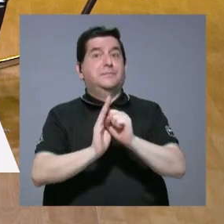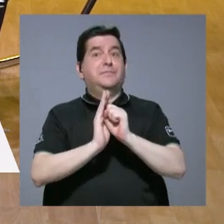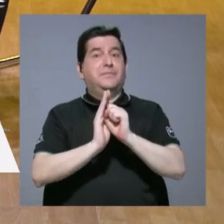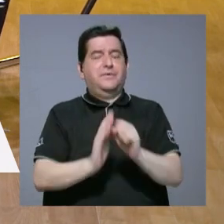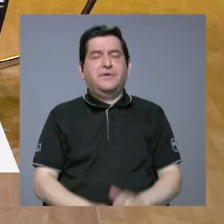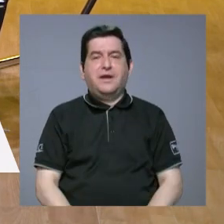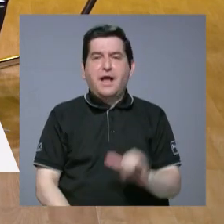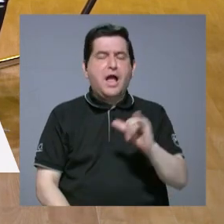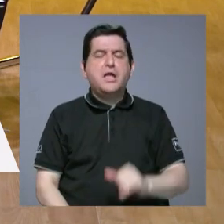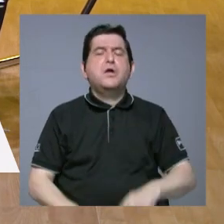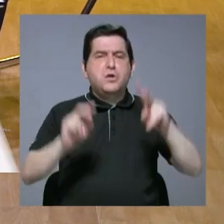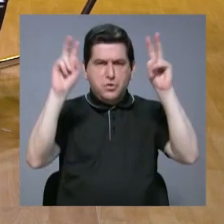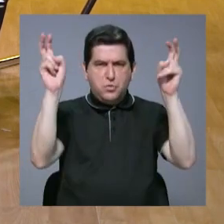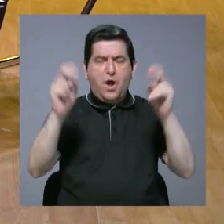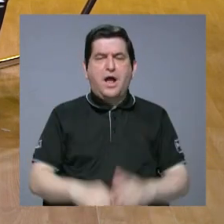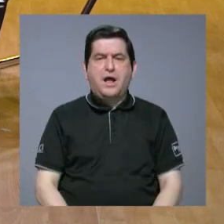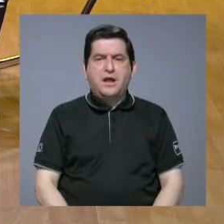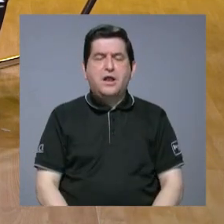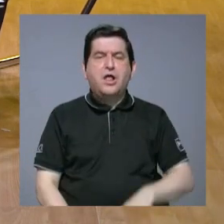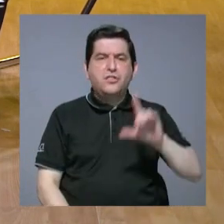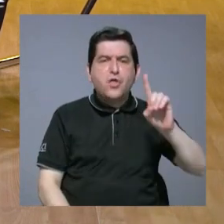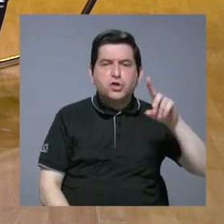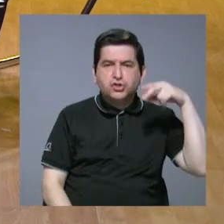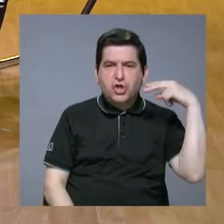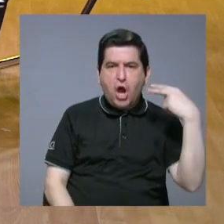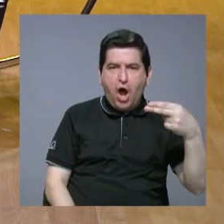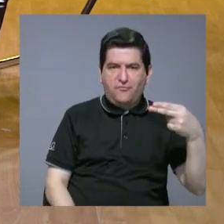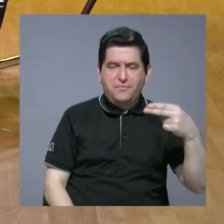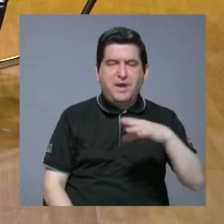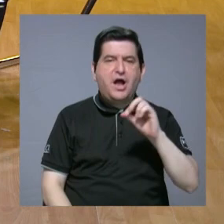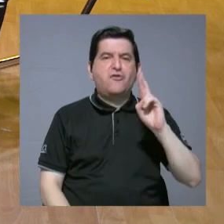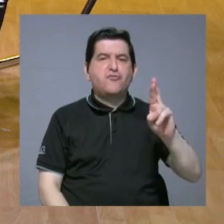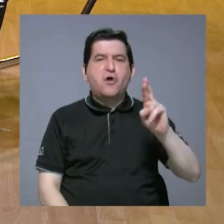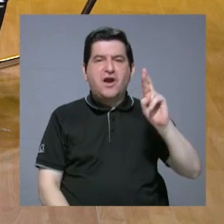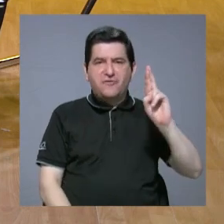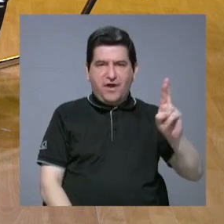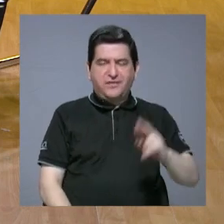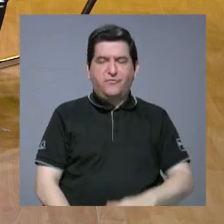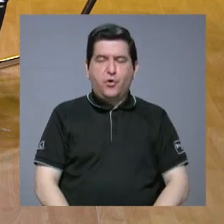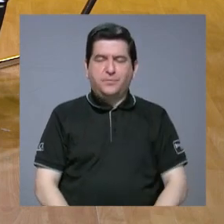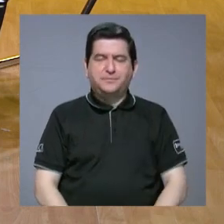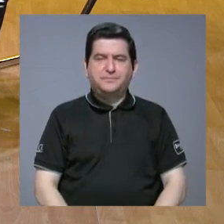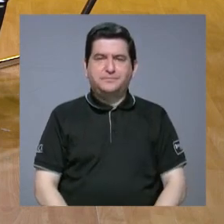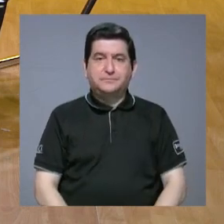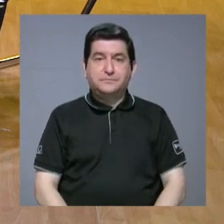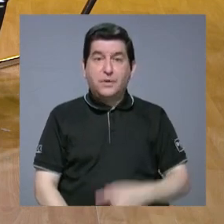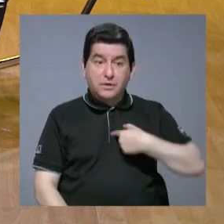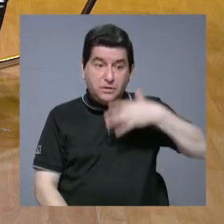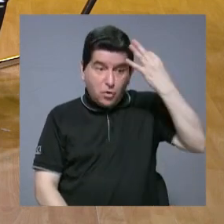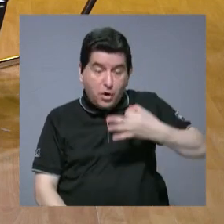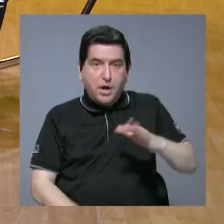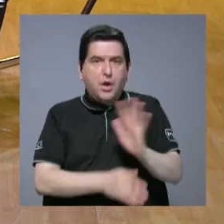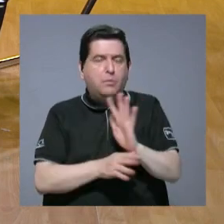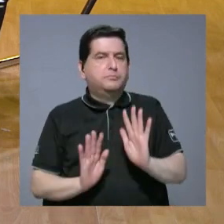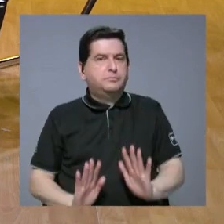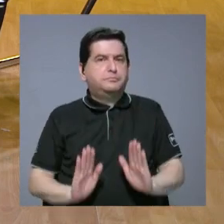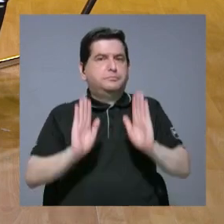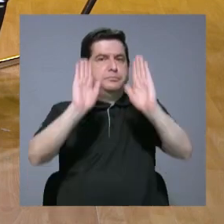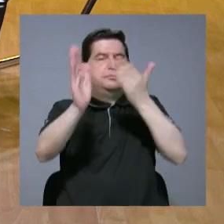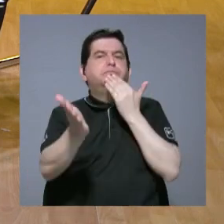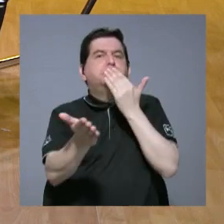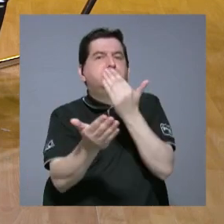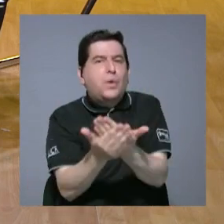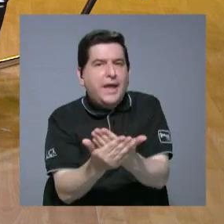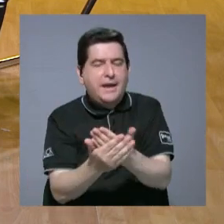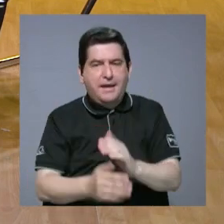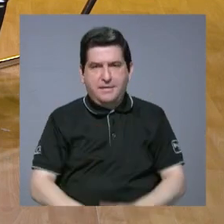con el mismo título, con Dustin Hoffman y Robert Redford, que para mí es una película excepcionalmente buena,